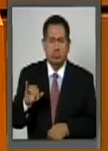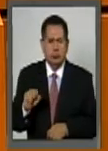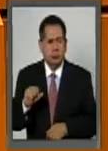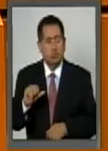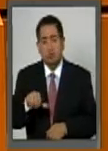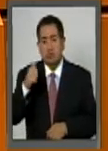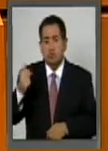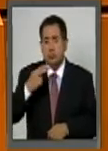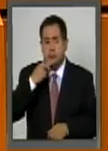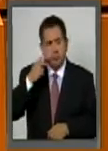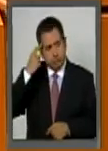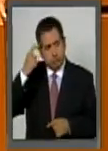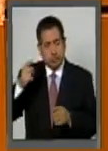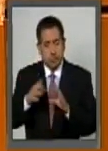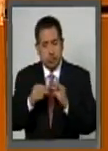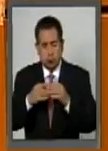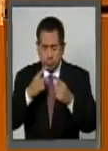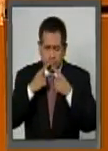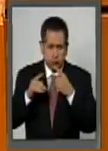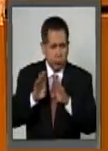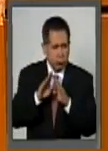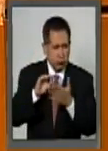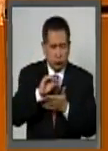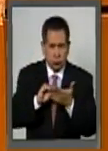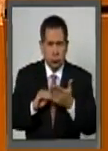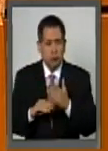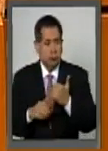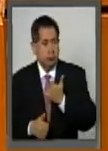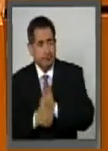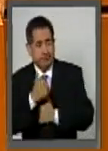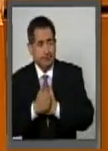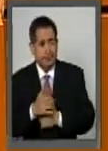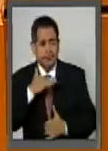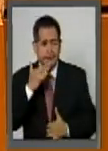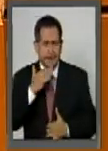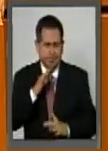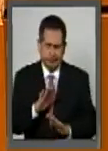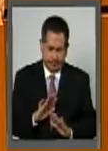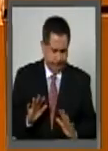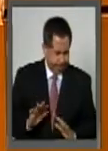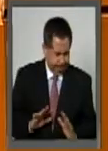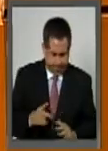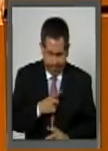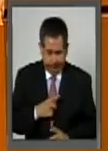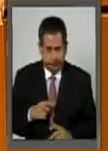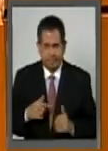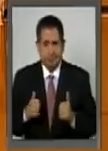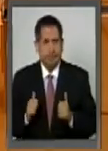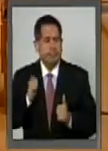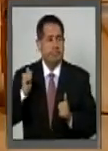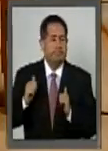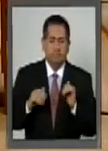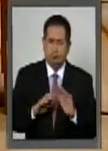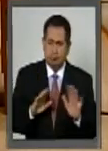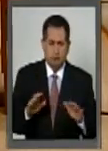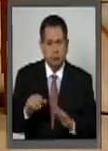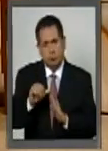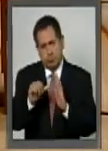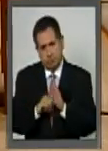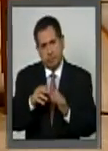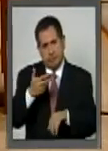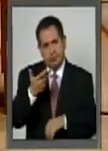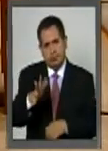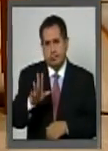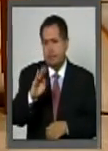otra utilización que constituya un acto de competencia desleal en el sentido del artículo 10 bis